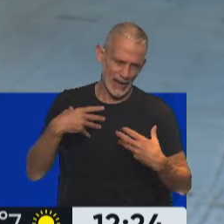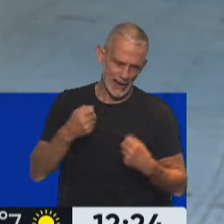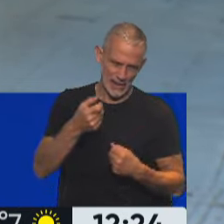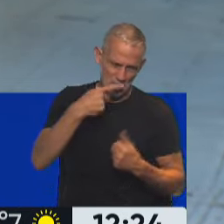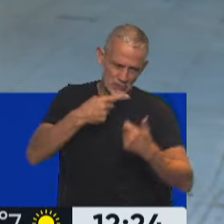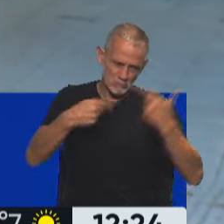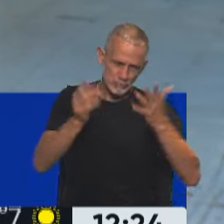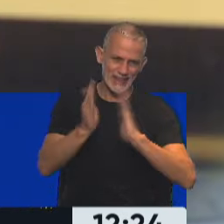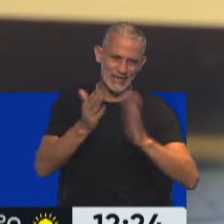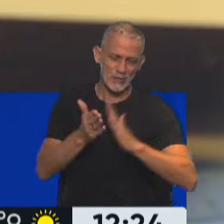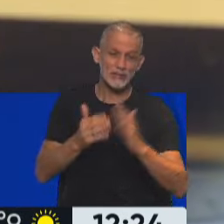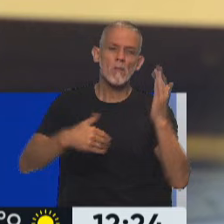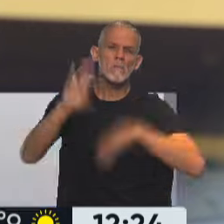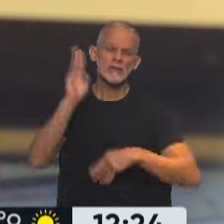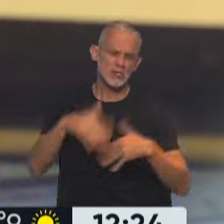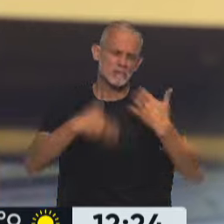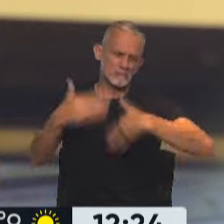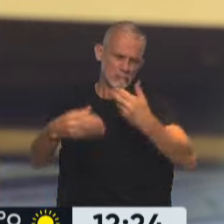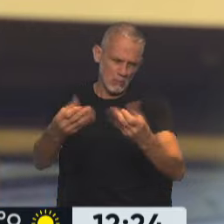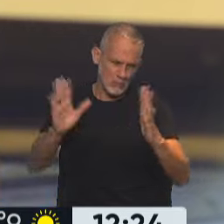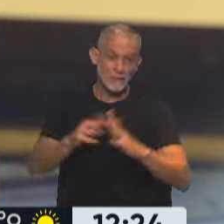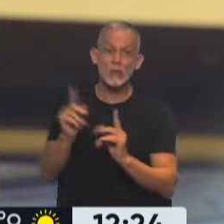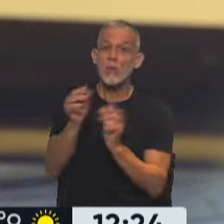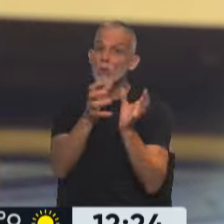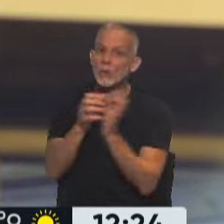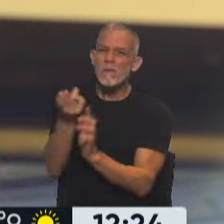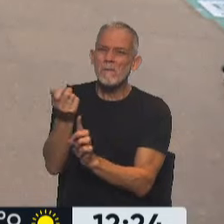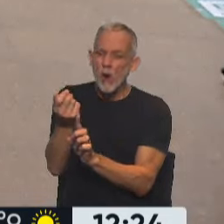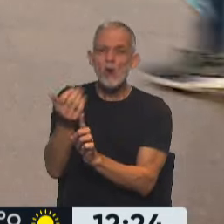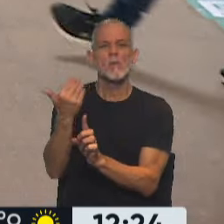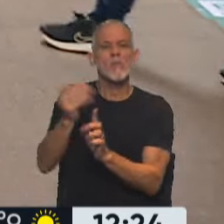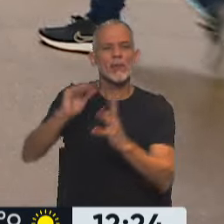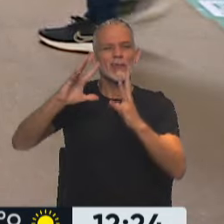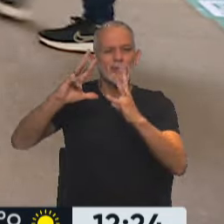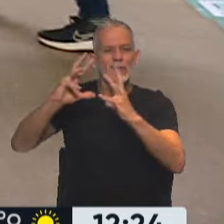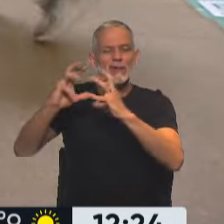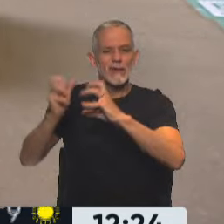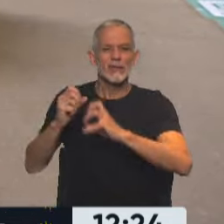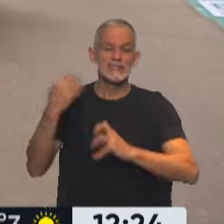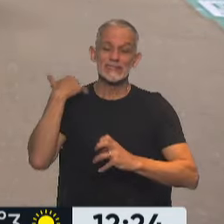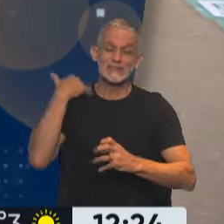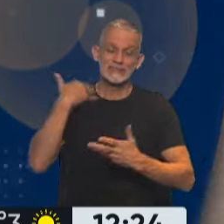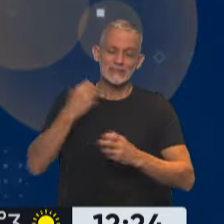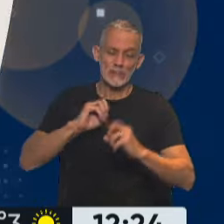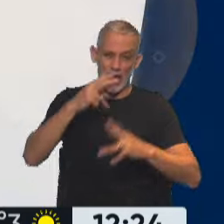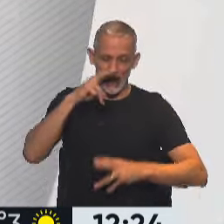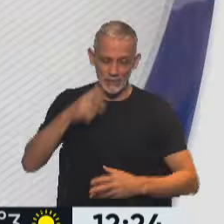y la mayor parte de los pacientes evoluciona bien, pero algún pequeño grupo de pacientes puede terminar en insuficiencia respiratoria.